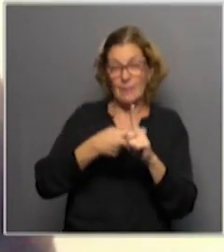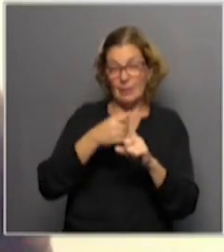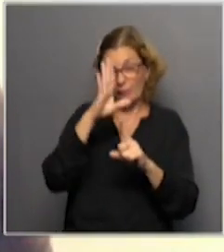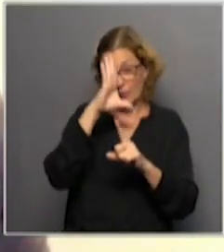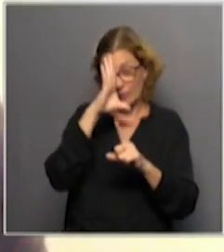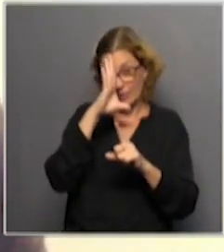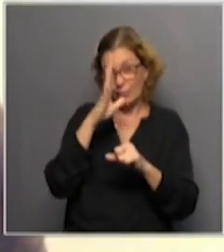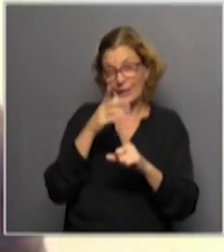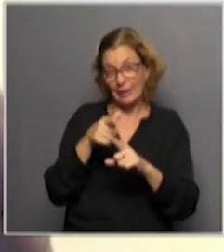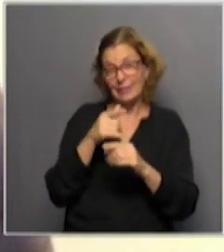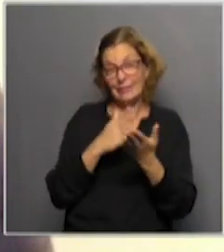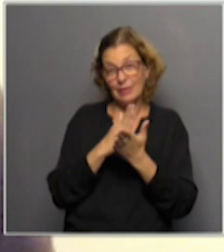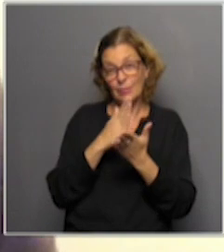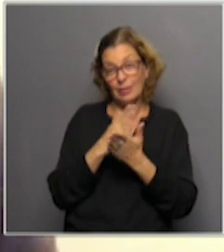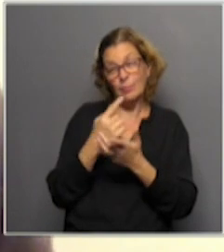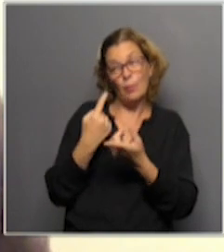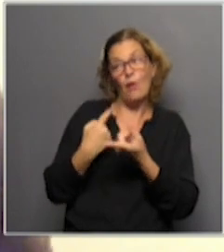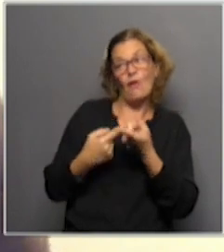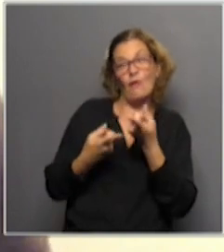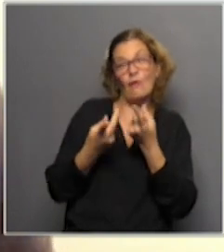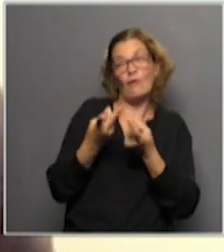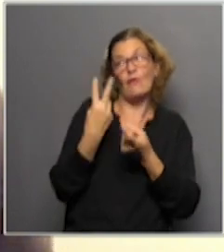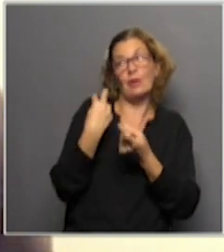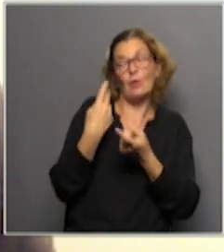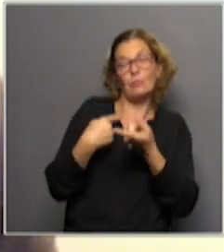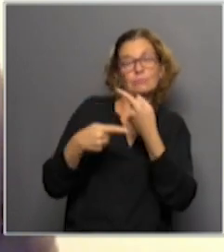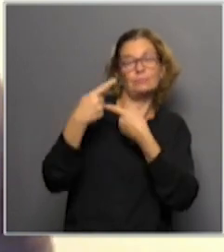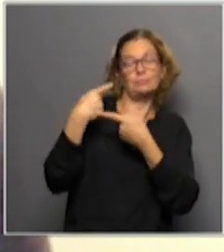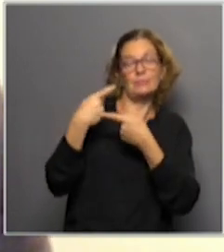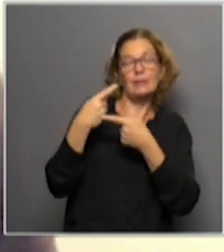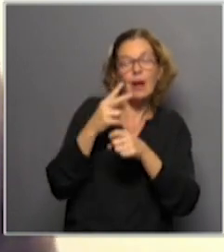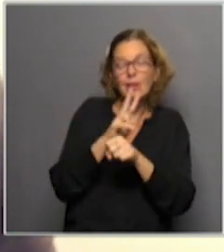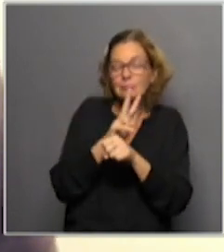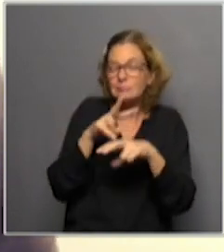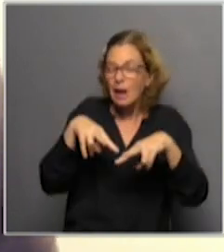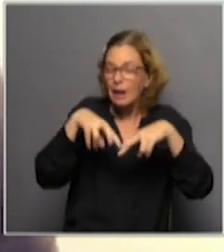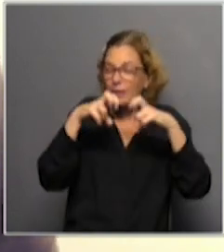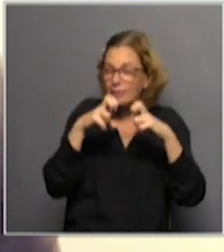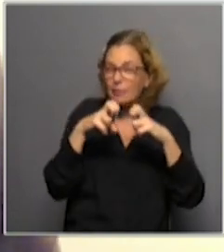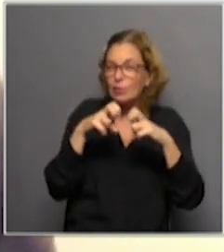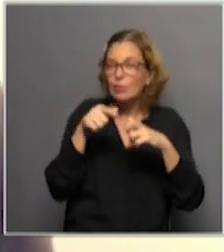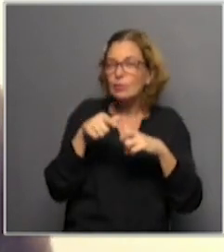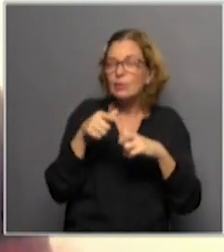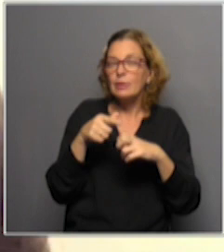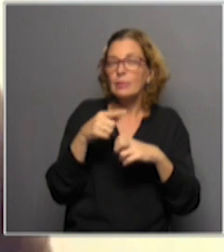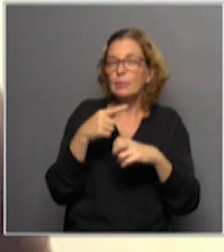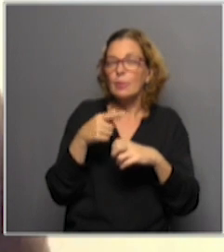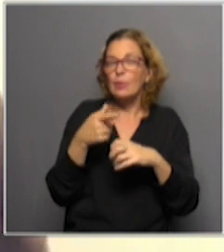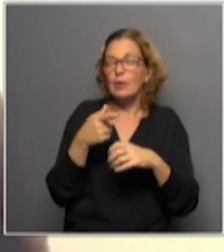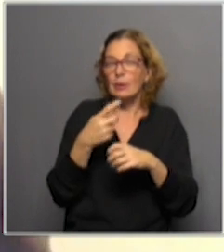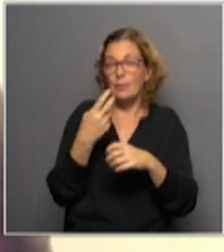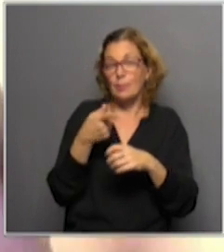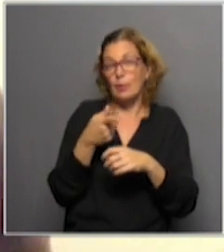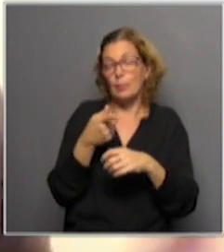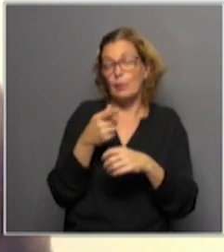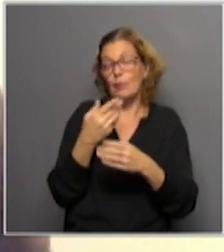o sea que ahí siempre tenemos ese rezago, estamos analizando lo que pasó en febrero, y lo que tenemos es, por el lado de la demanda, o sea, por el